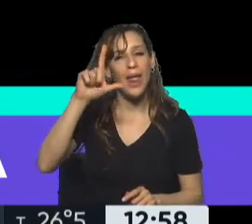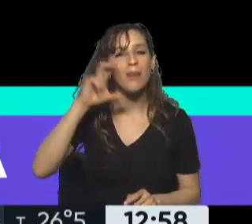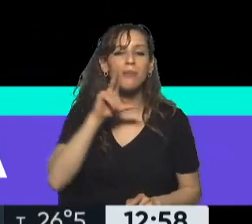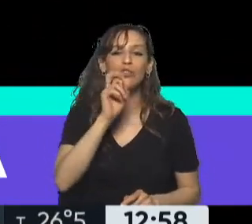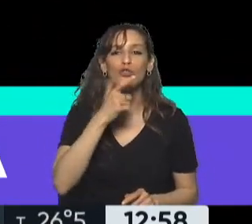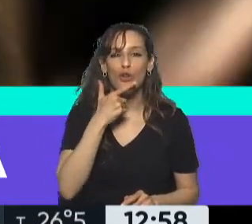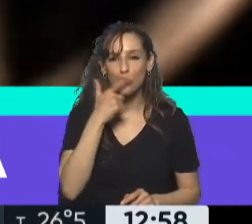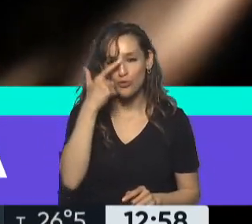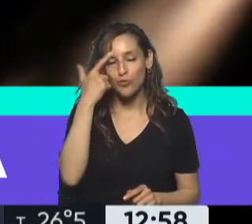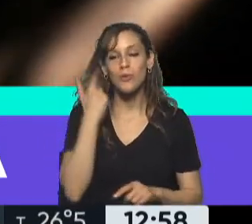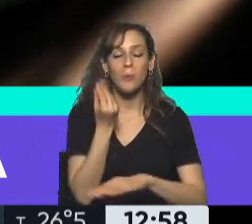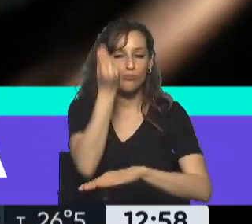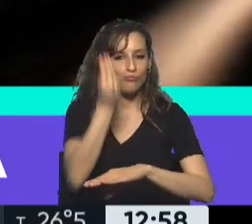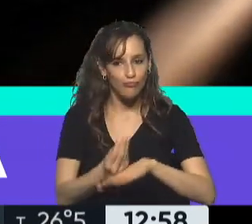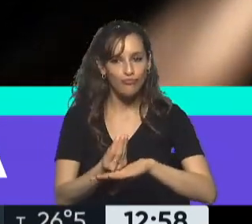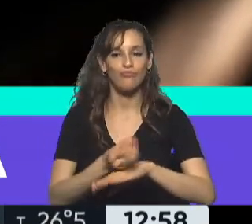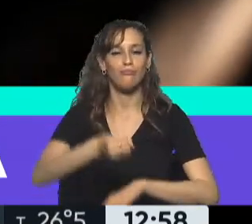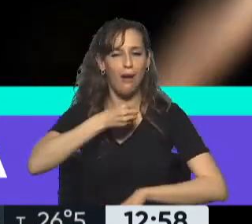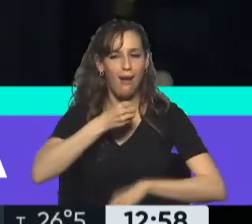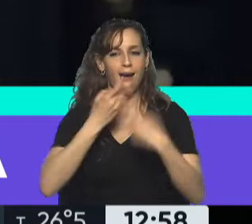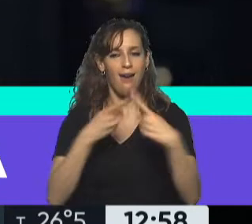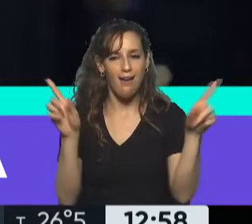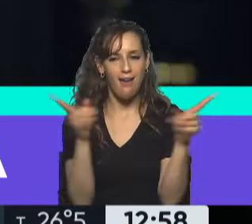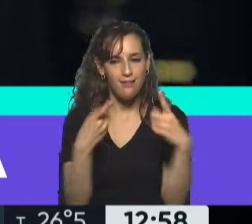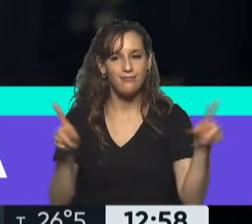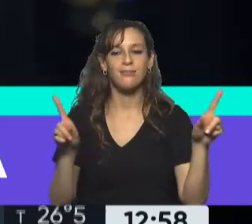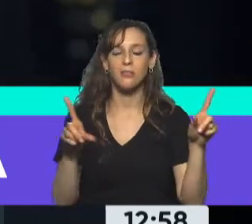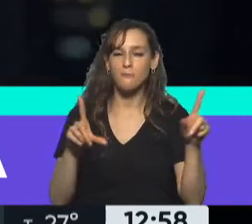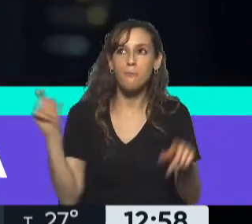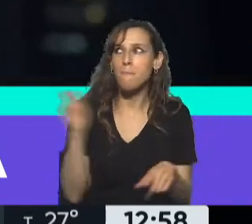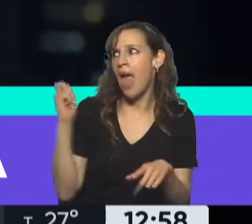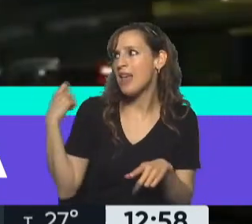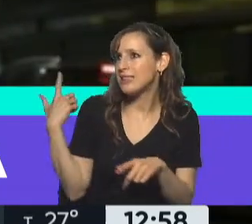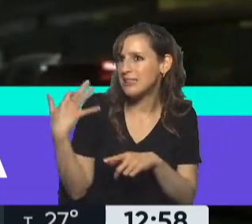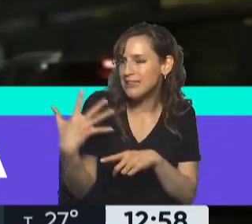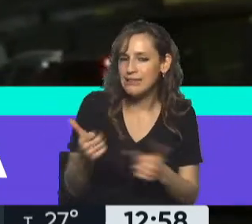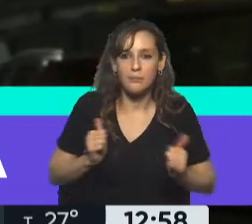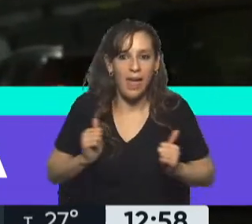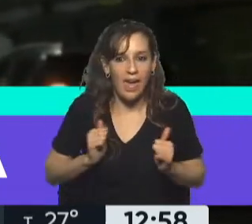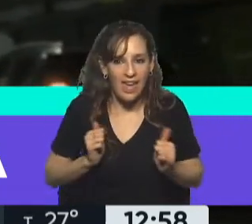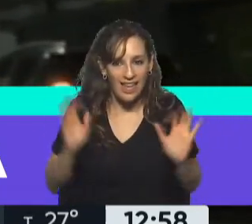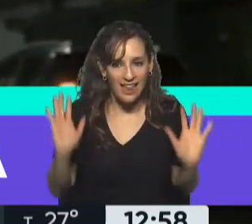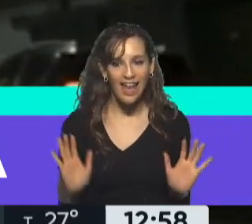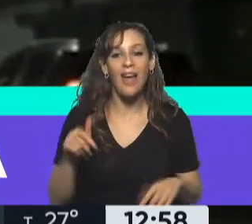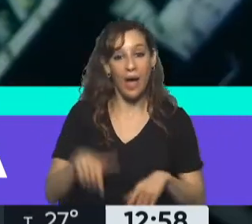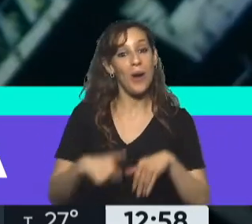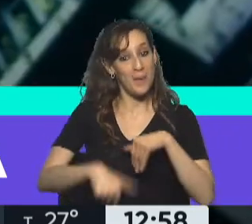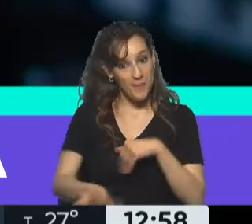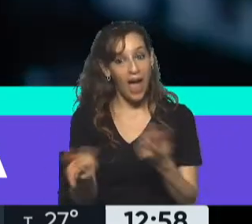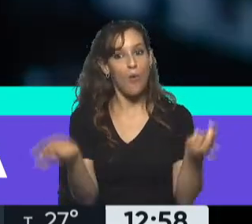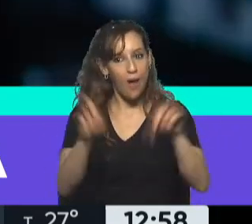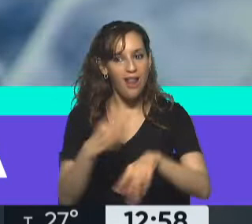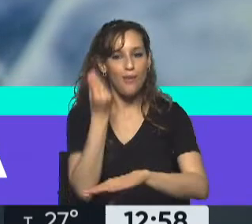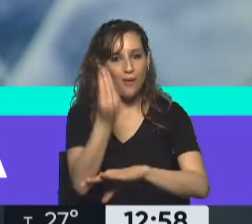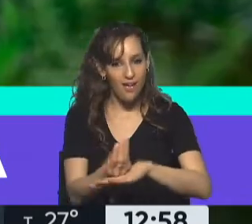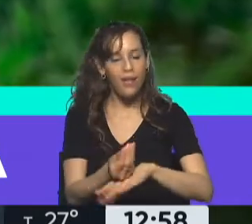presentar su disco oficialmente. Después de meses de espera, arranca sus conciertos, que el primero